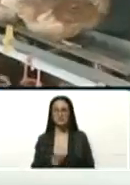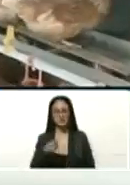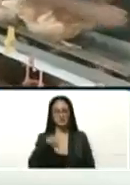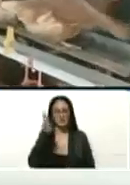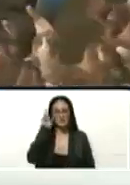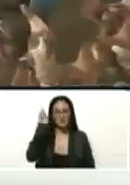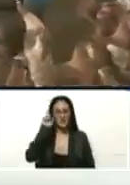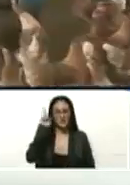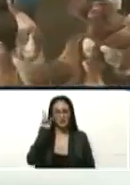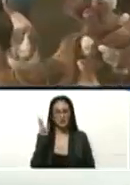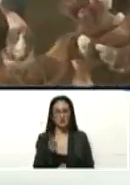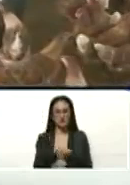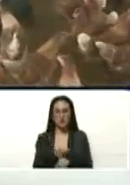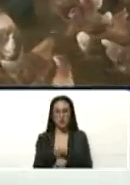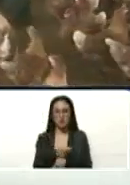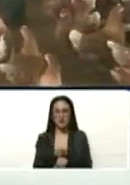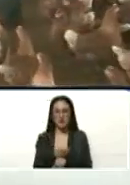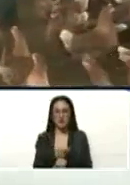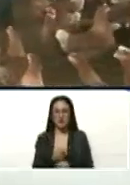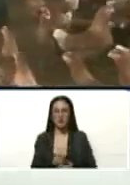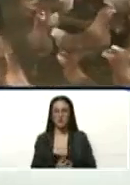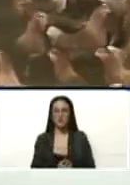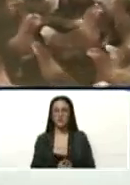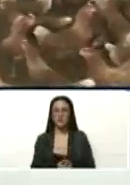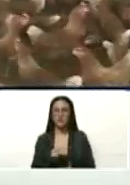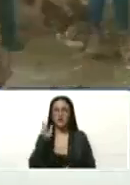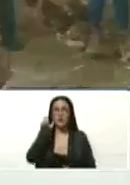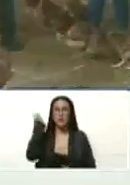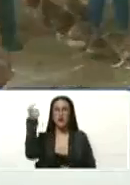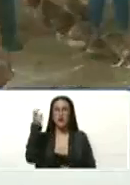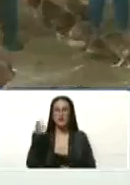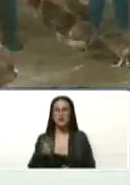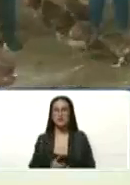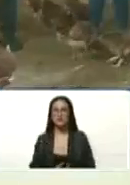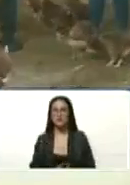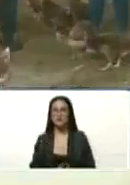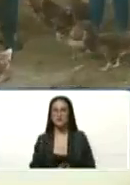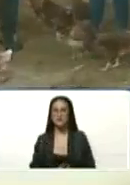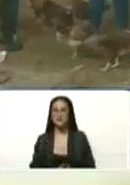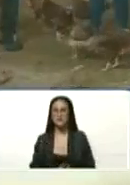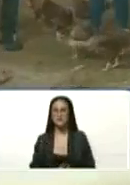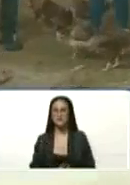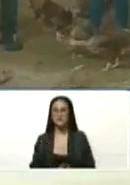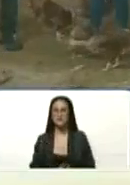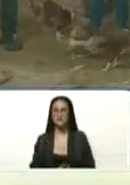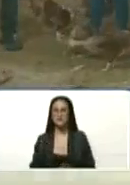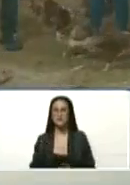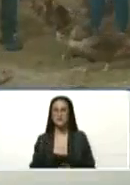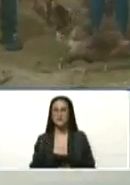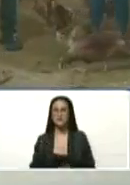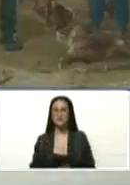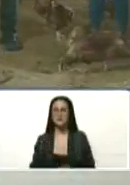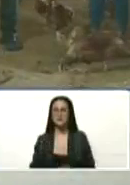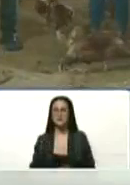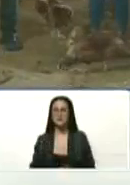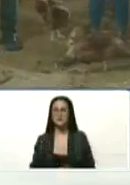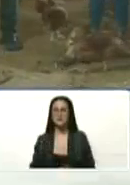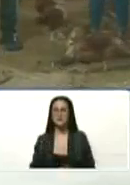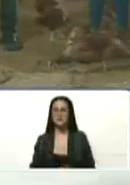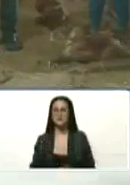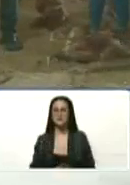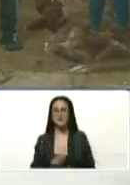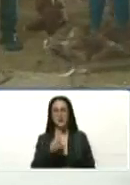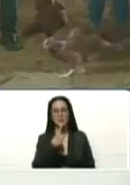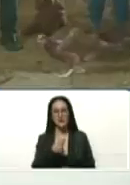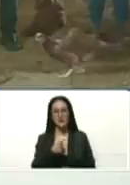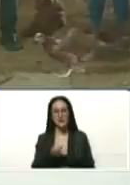razón, gobernador del Guárico, José Vázquez, ¿no? Aquí me estaba diciendo el